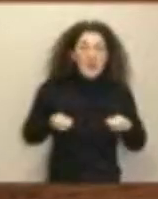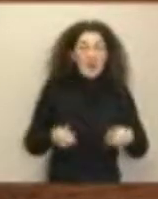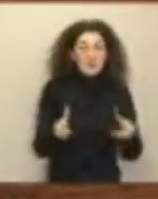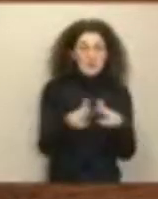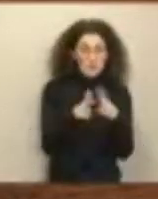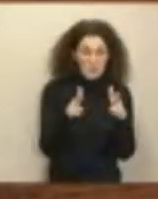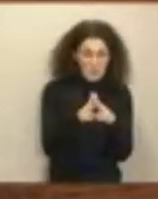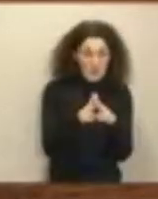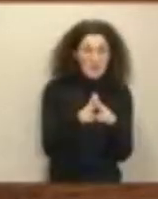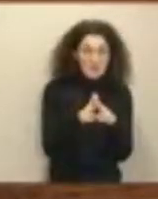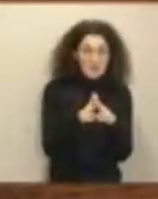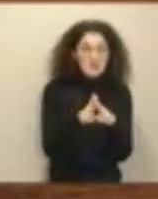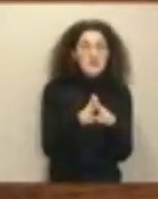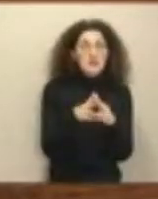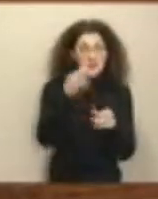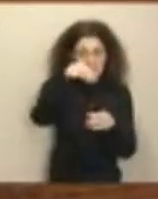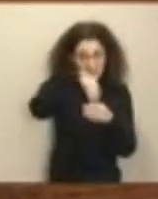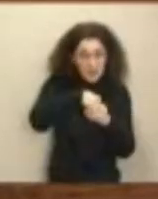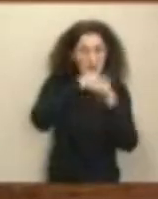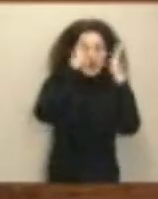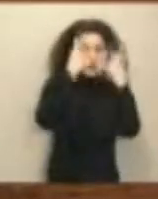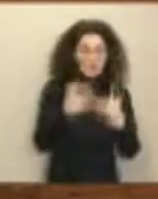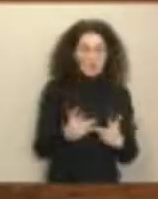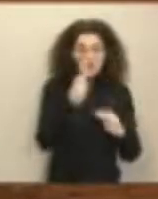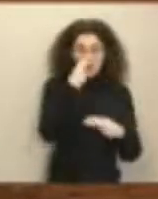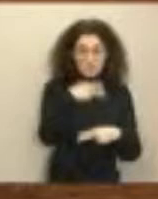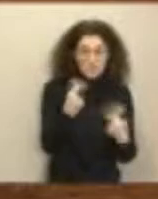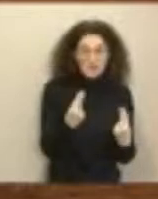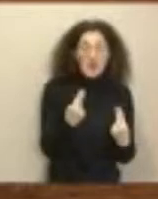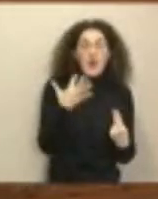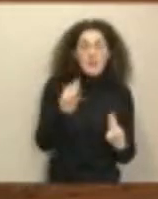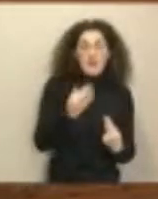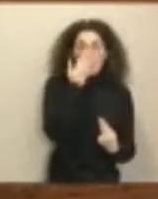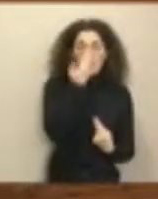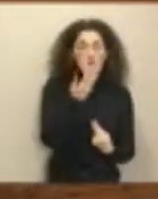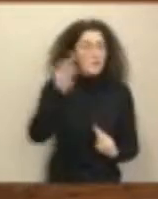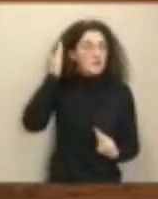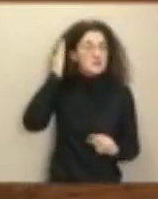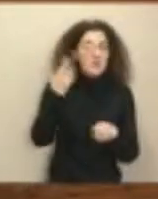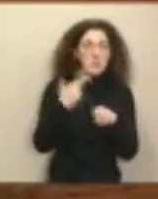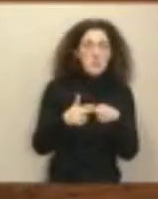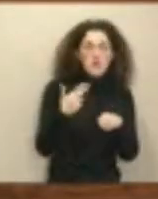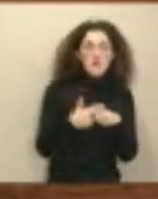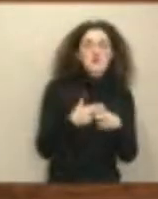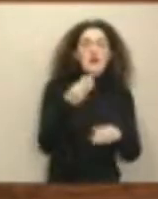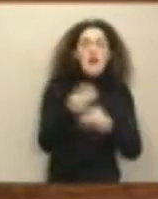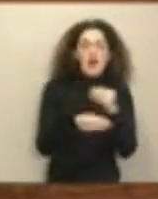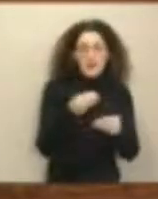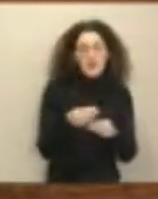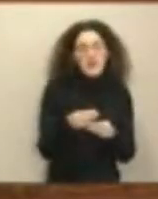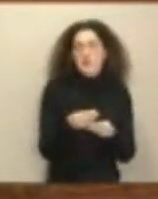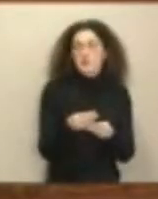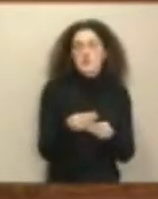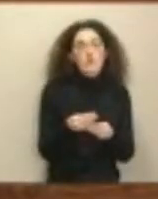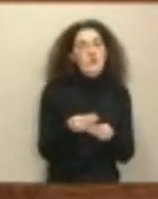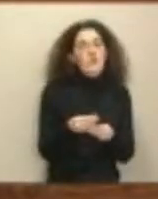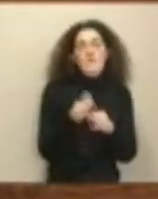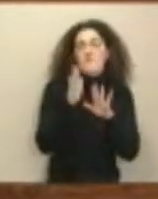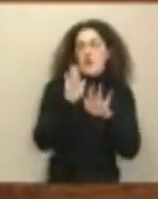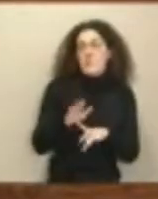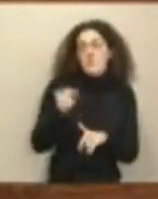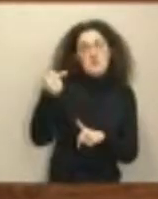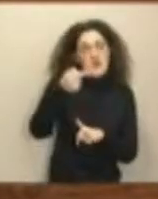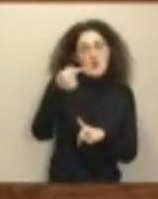se contienen en las cuentas públicas, aparte de hacer hipocresía política, estamos haciendo un flaco favor a buena parte de